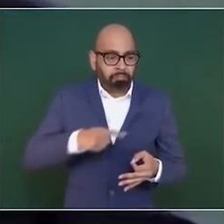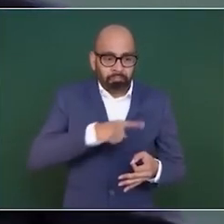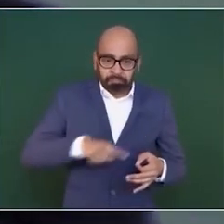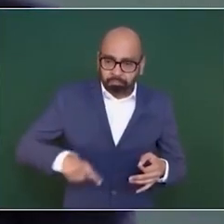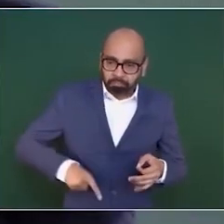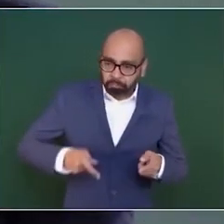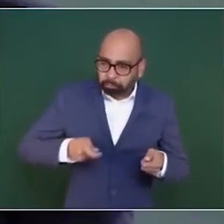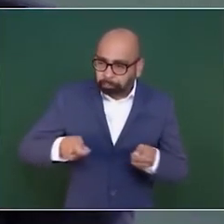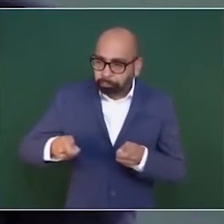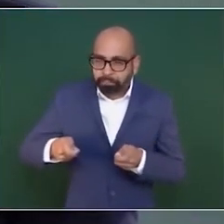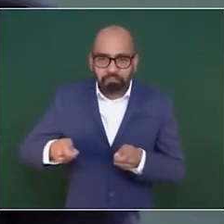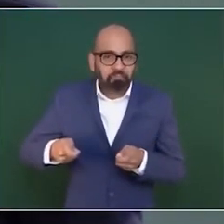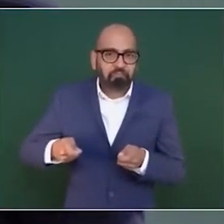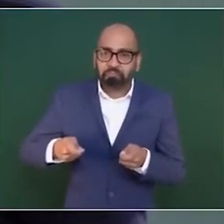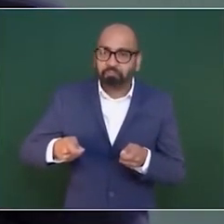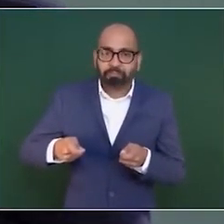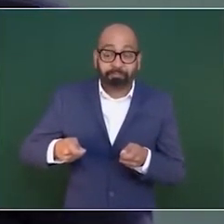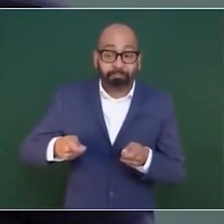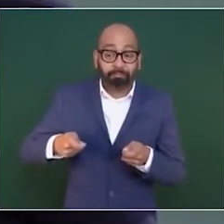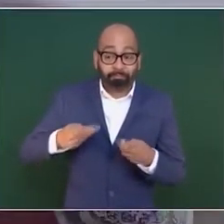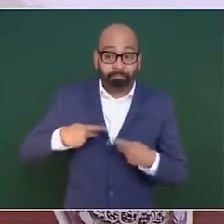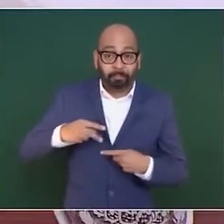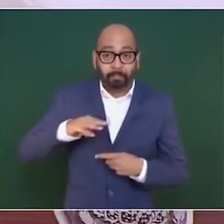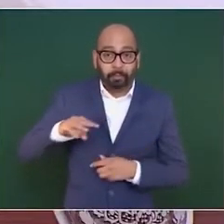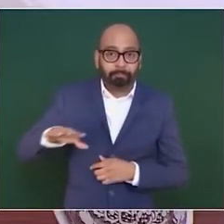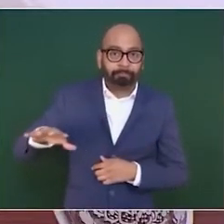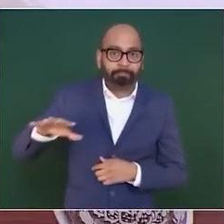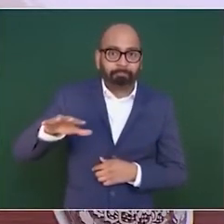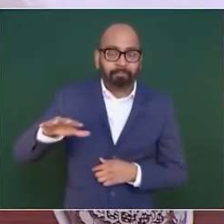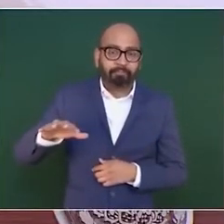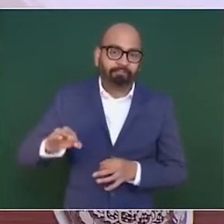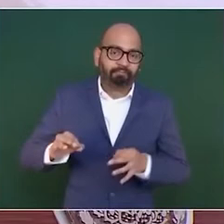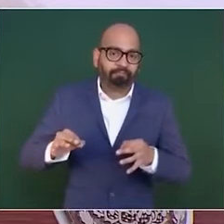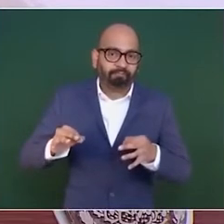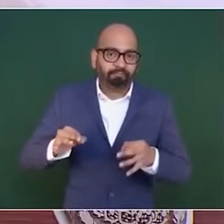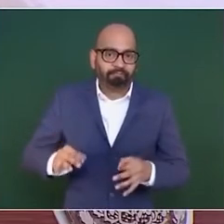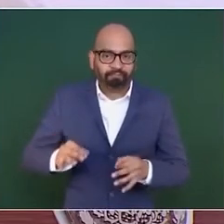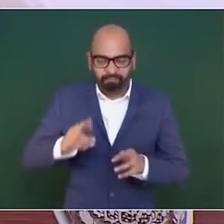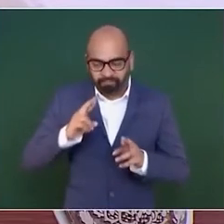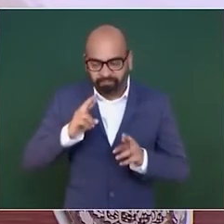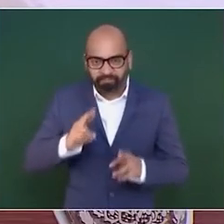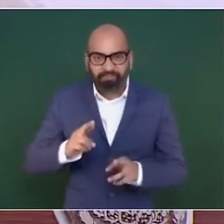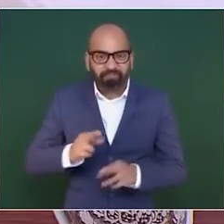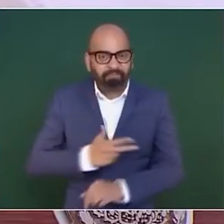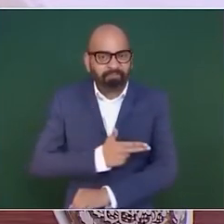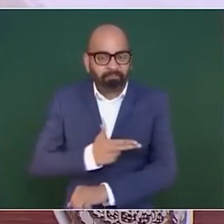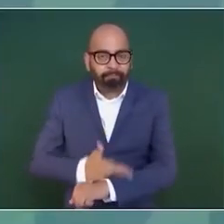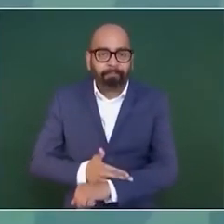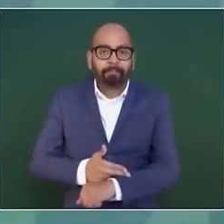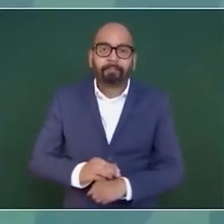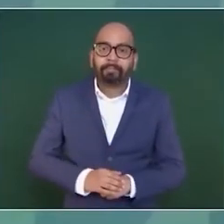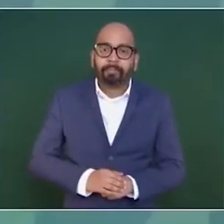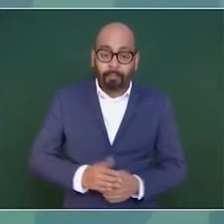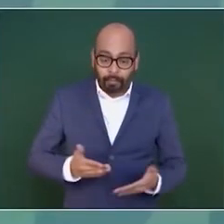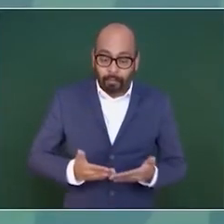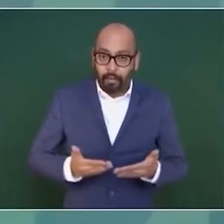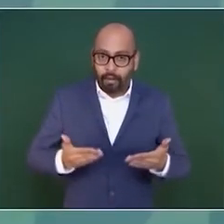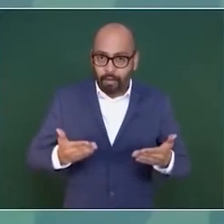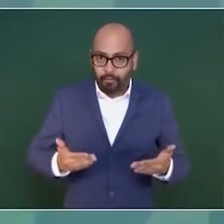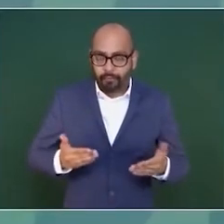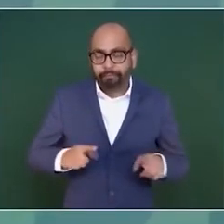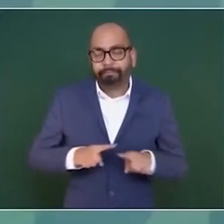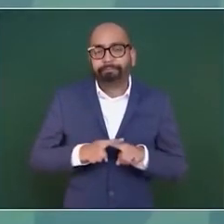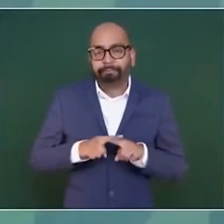de los michoacanos. Ahora es distinto. Y eso es una